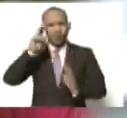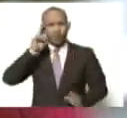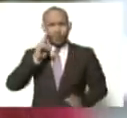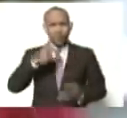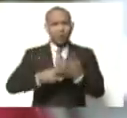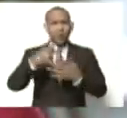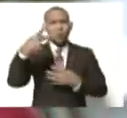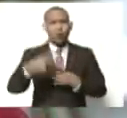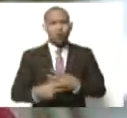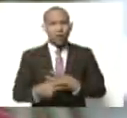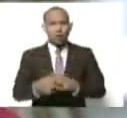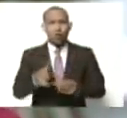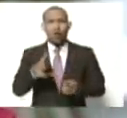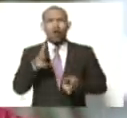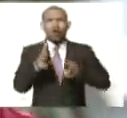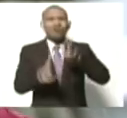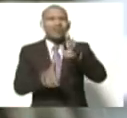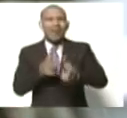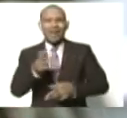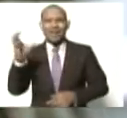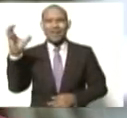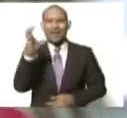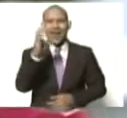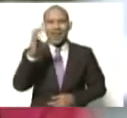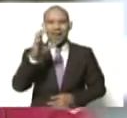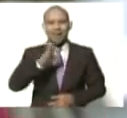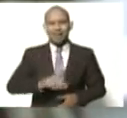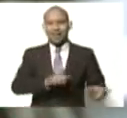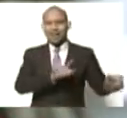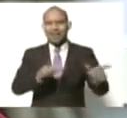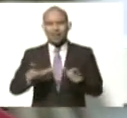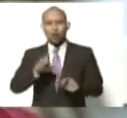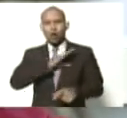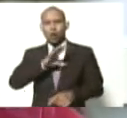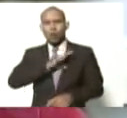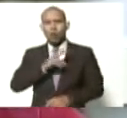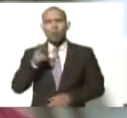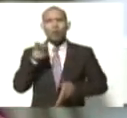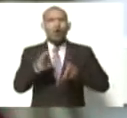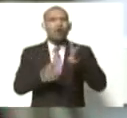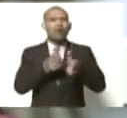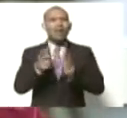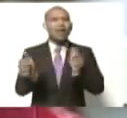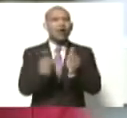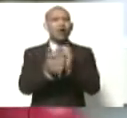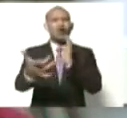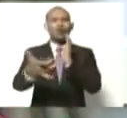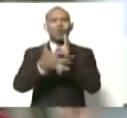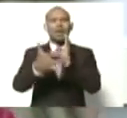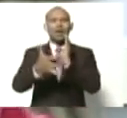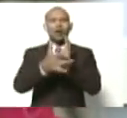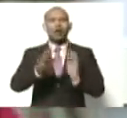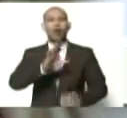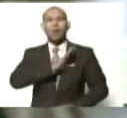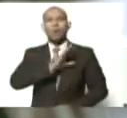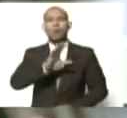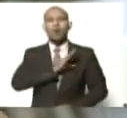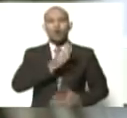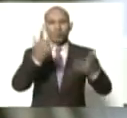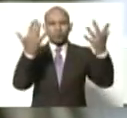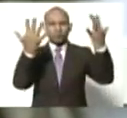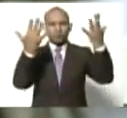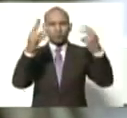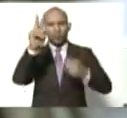proyecto del Tren Caracas, que ya estamos haciendo nuestros propios trenes con tecnología propia y con mano de